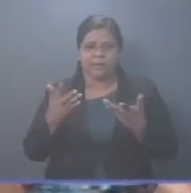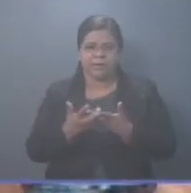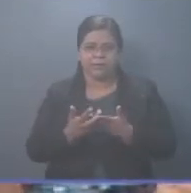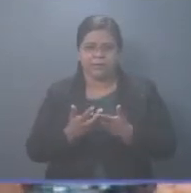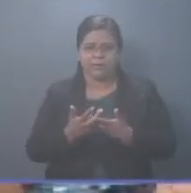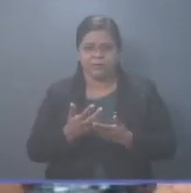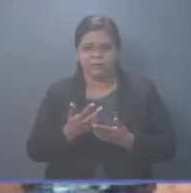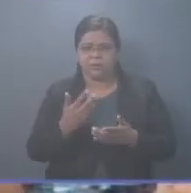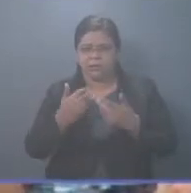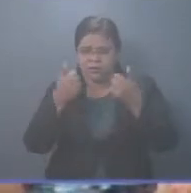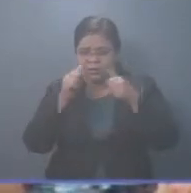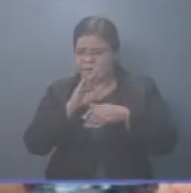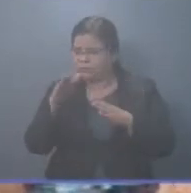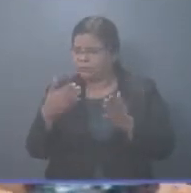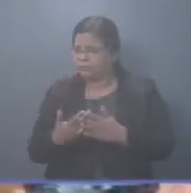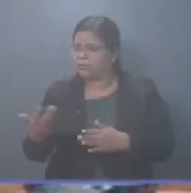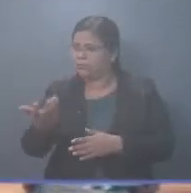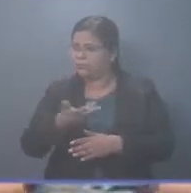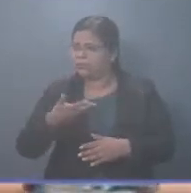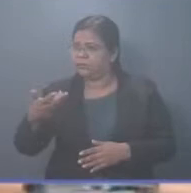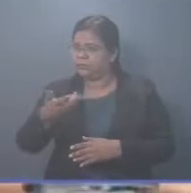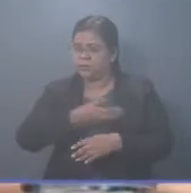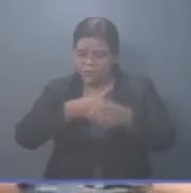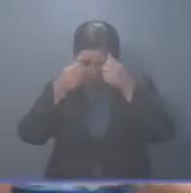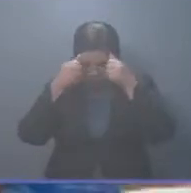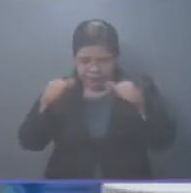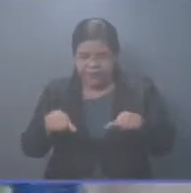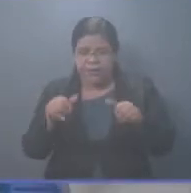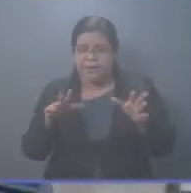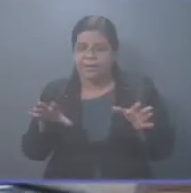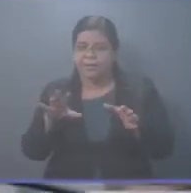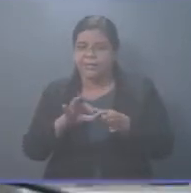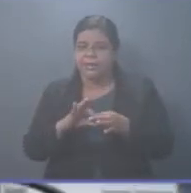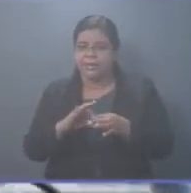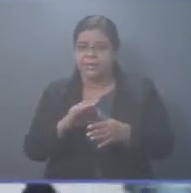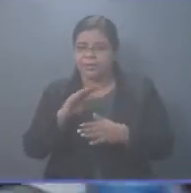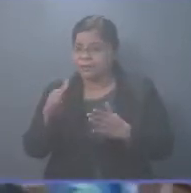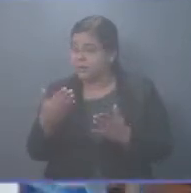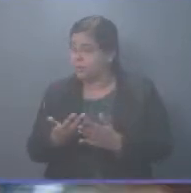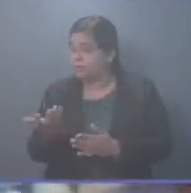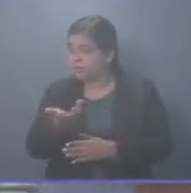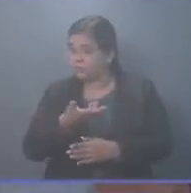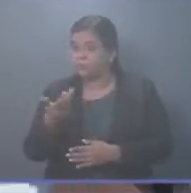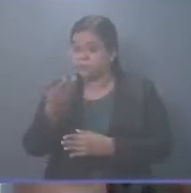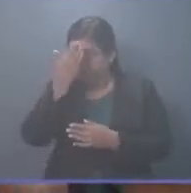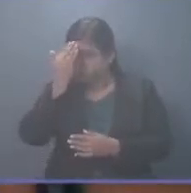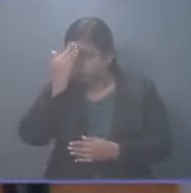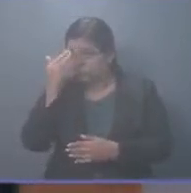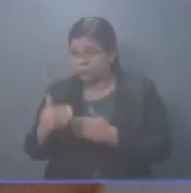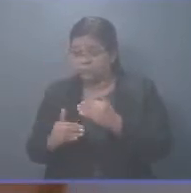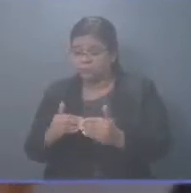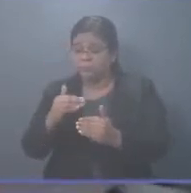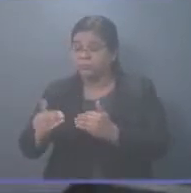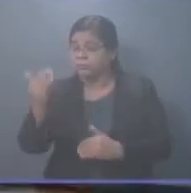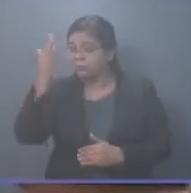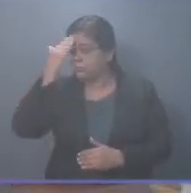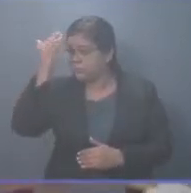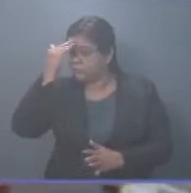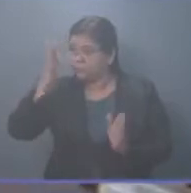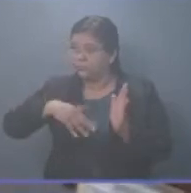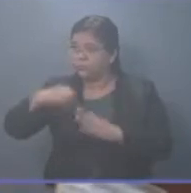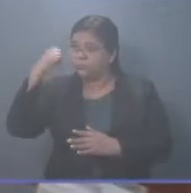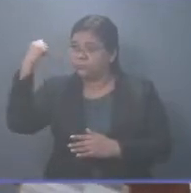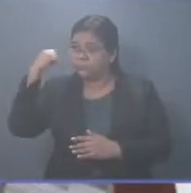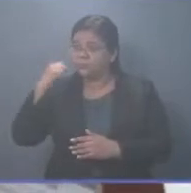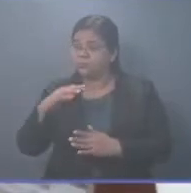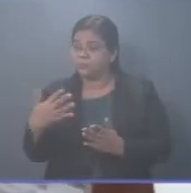No creo que tenga sentido tampoco. Sí, no, yo creo que coincido, pero precisamente por eso es que es importante que desde el momento